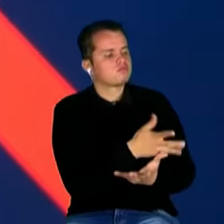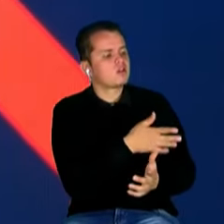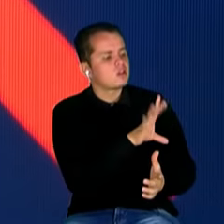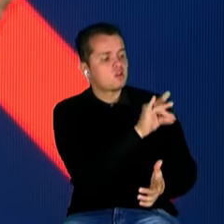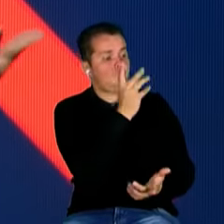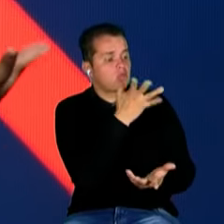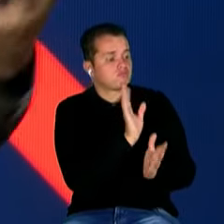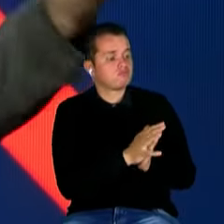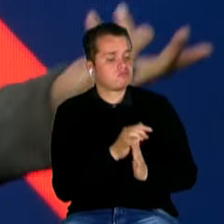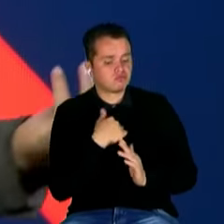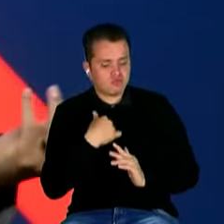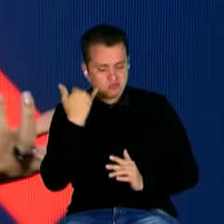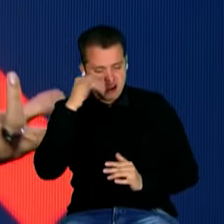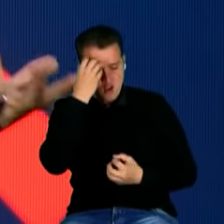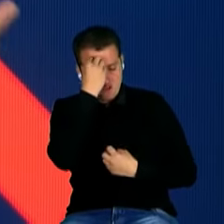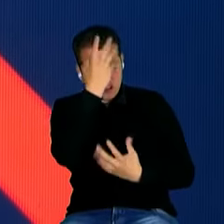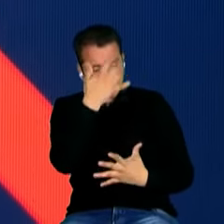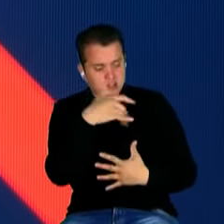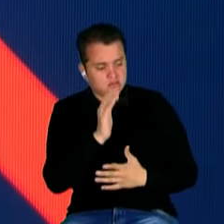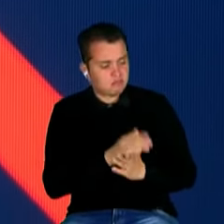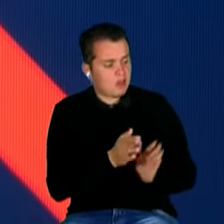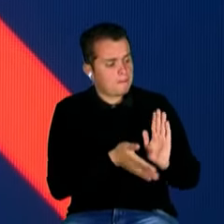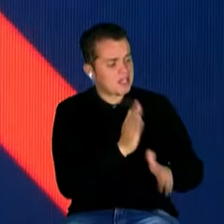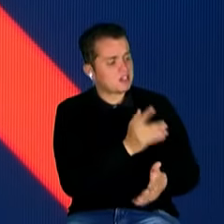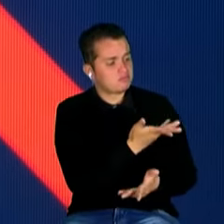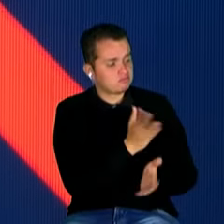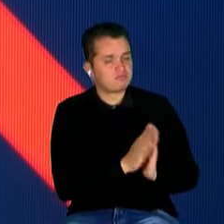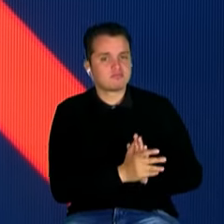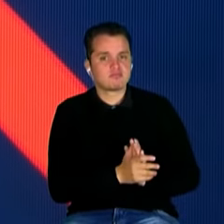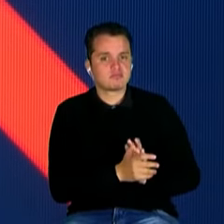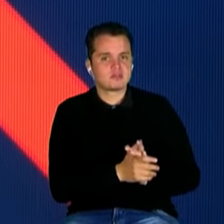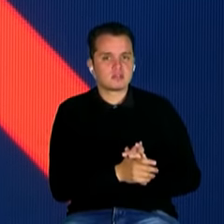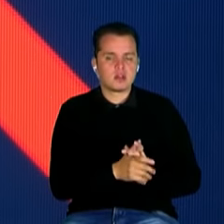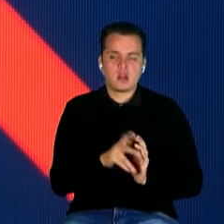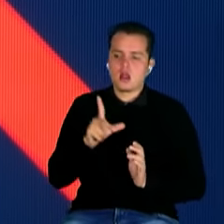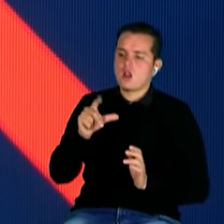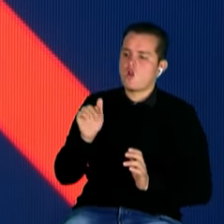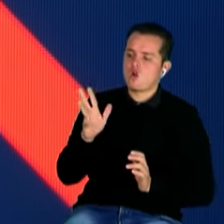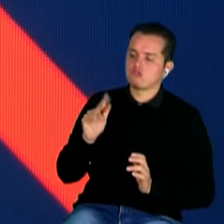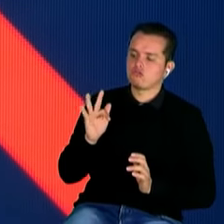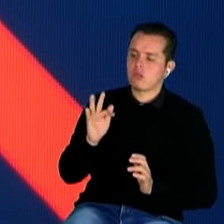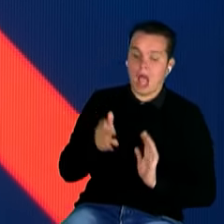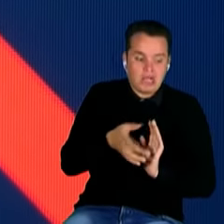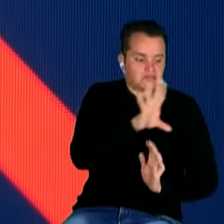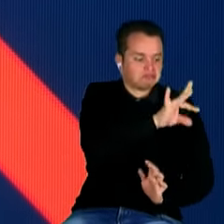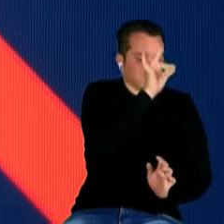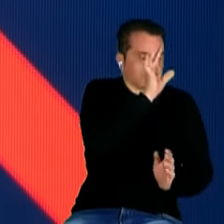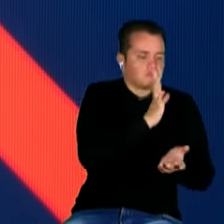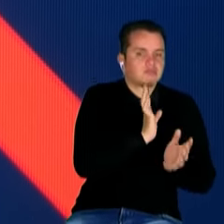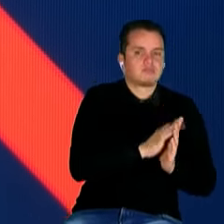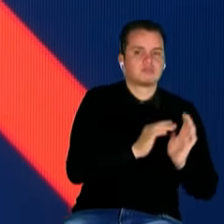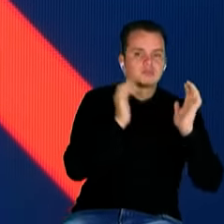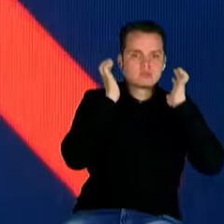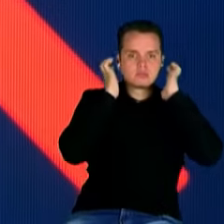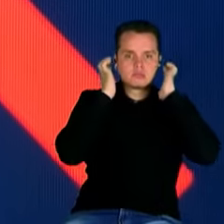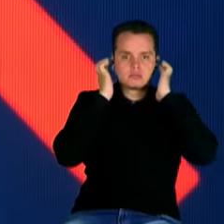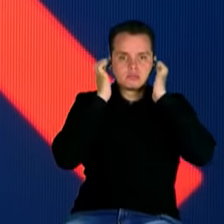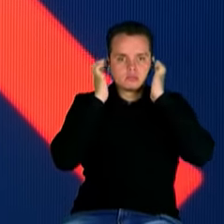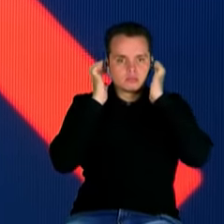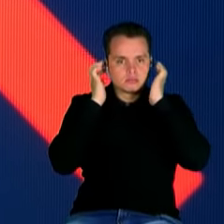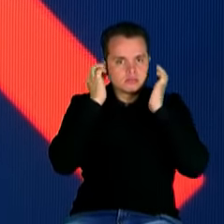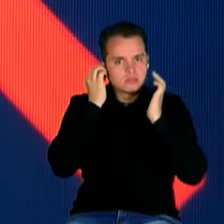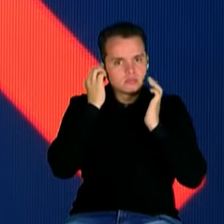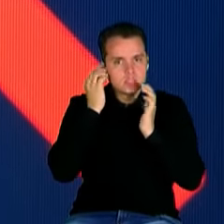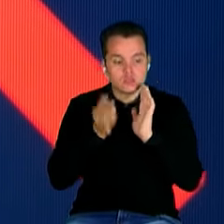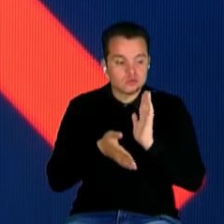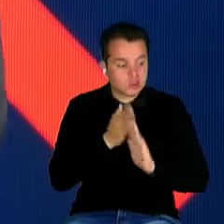yo ya sé la clave, yo ya obedecí, vete. Yo ya fui. Dios me dijo: vete, yo hice caso. Y él dijo: